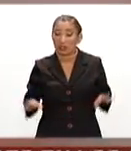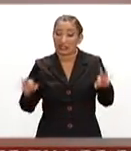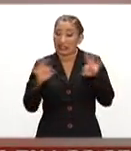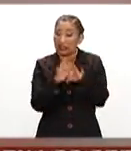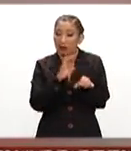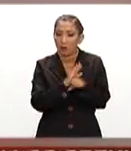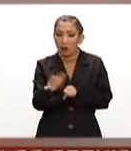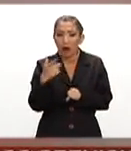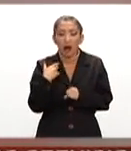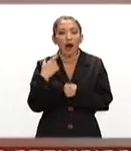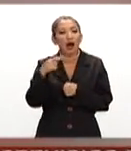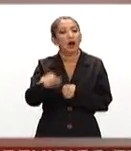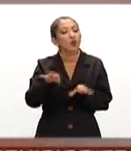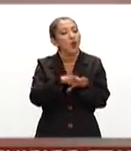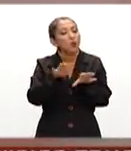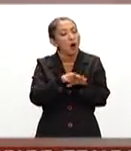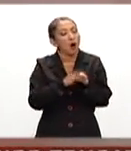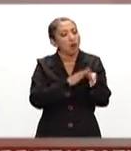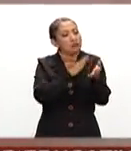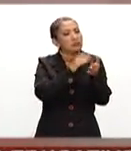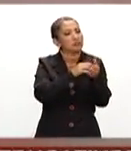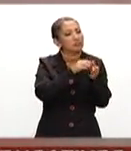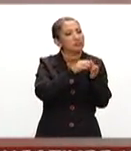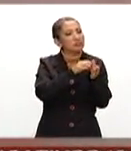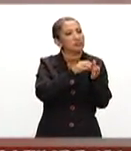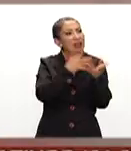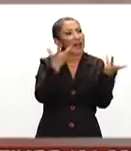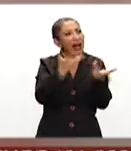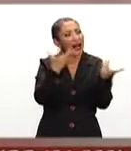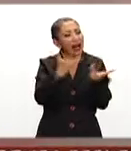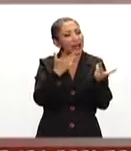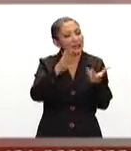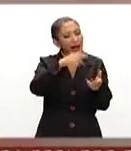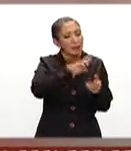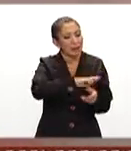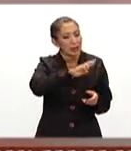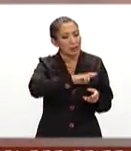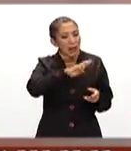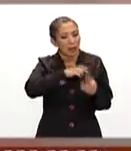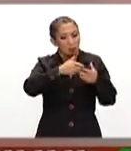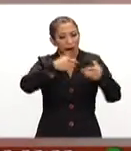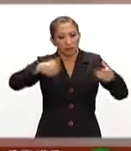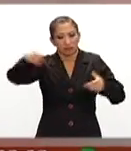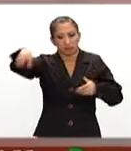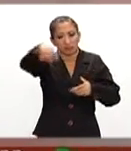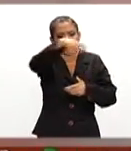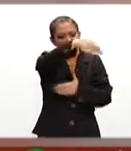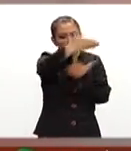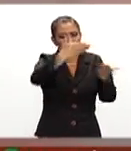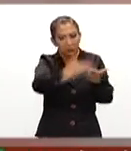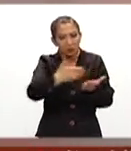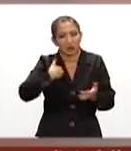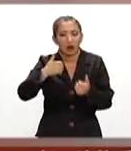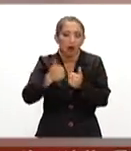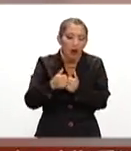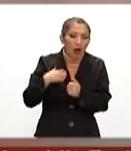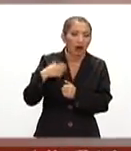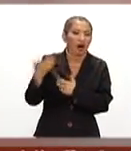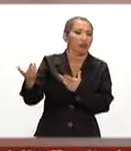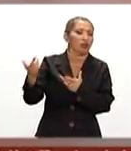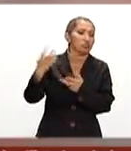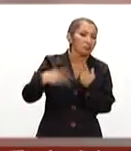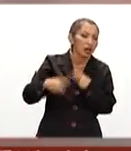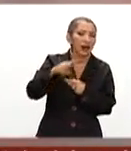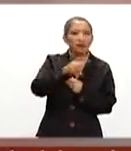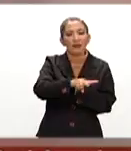importante, cómo llevar el sector privado que está creciendo tanto en San Luis con la llegada de Ford, con la llegada